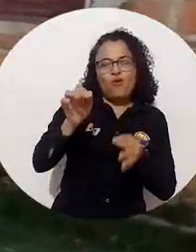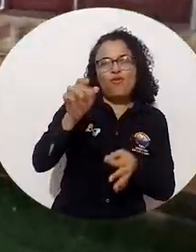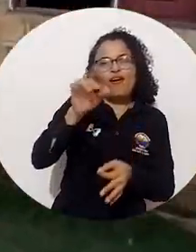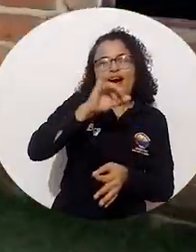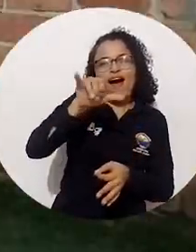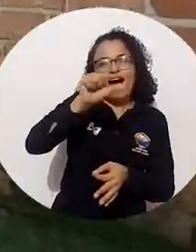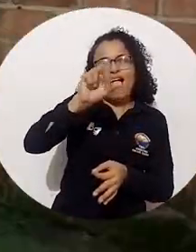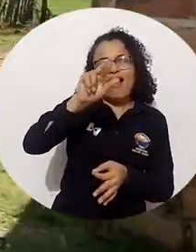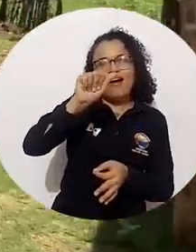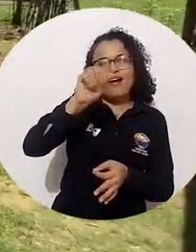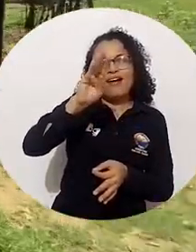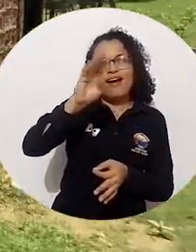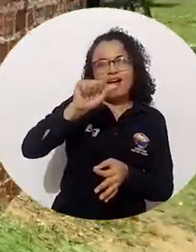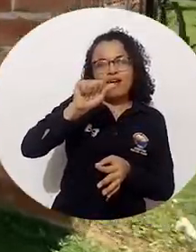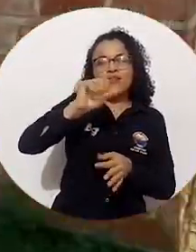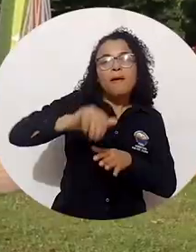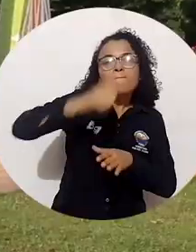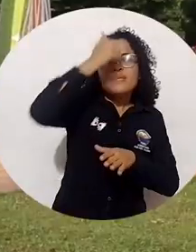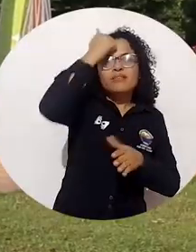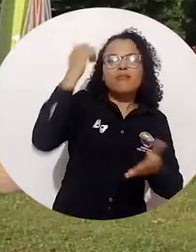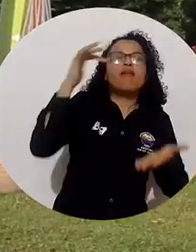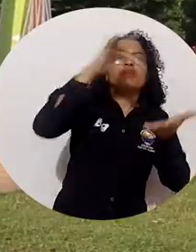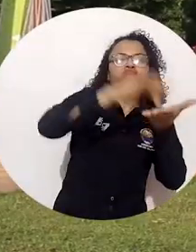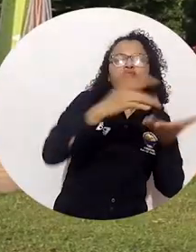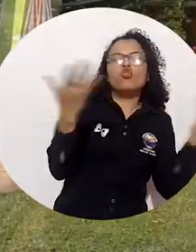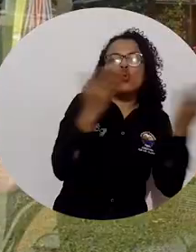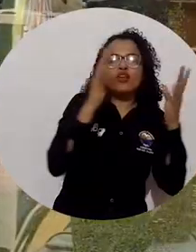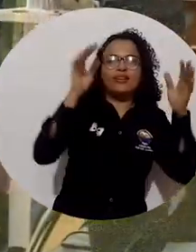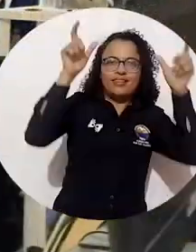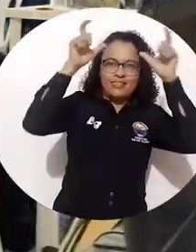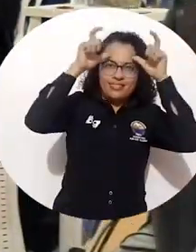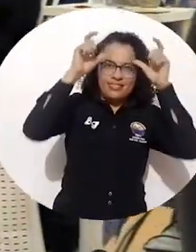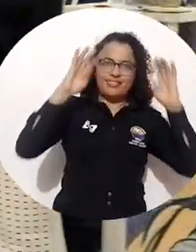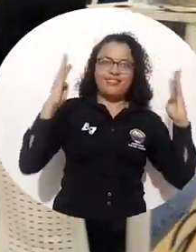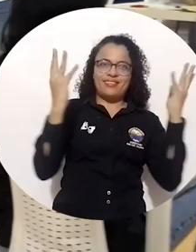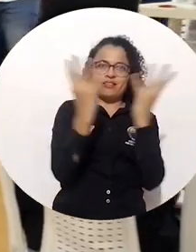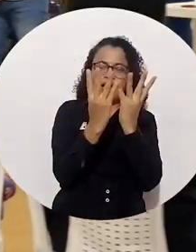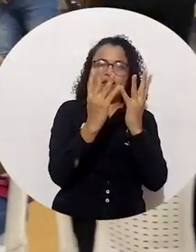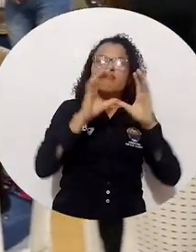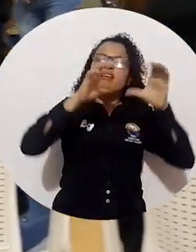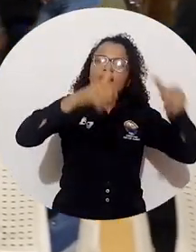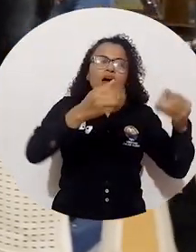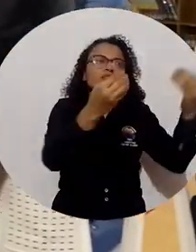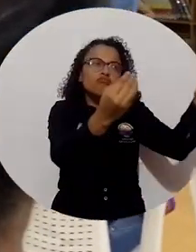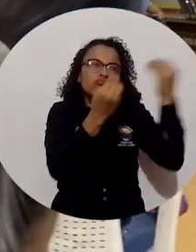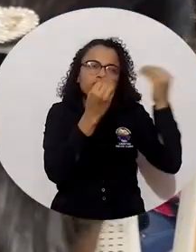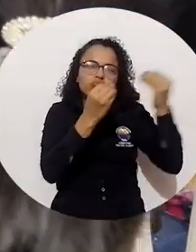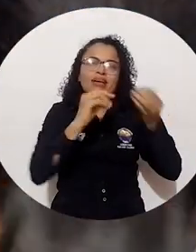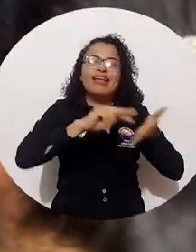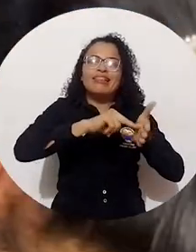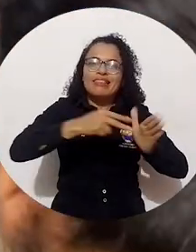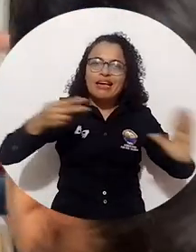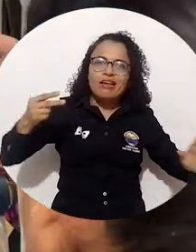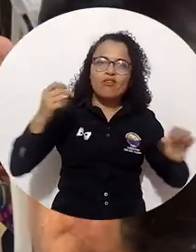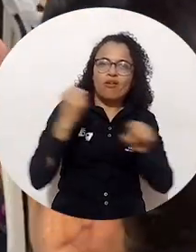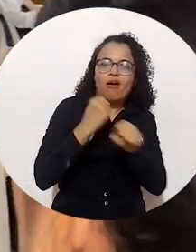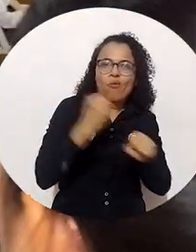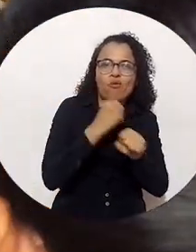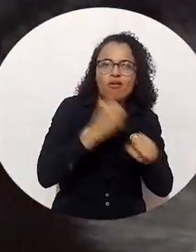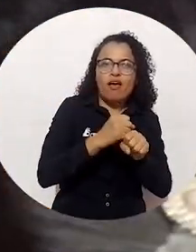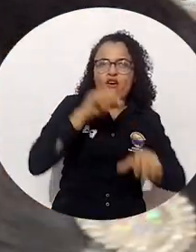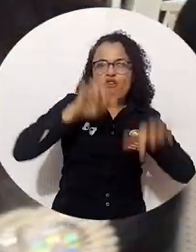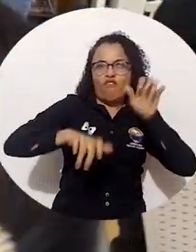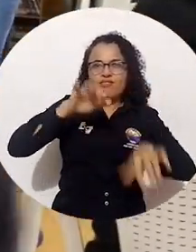a la cabecera municipal de Santa Ana y recibir sus clases en el programa técnico laboral en oficinista, clasificación y archivo